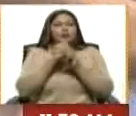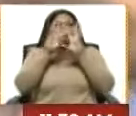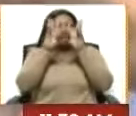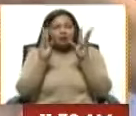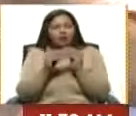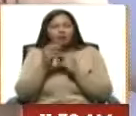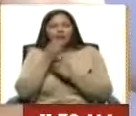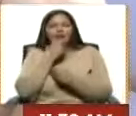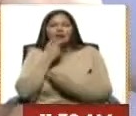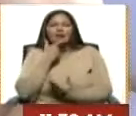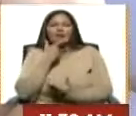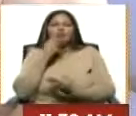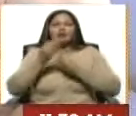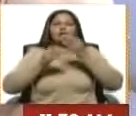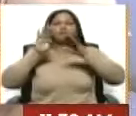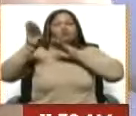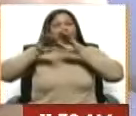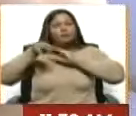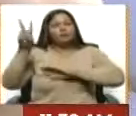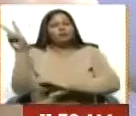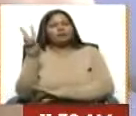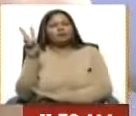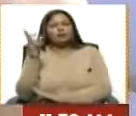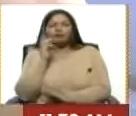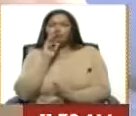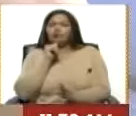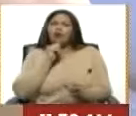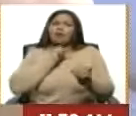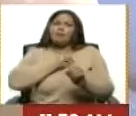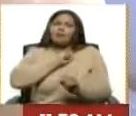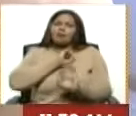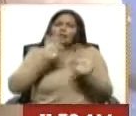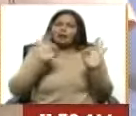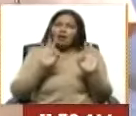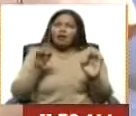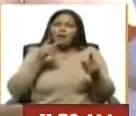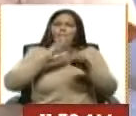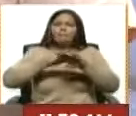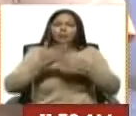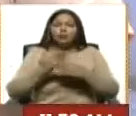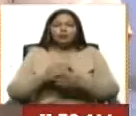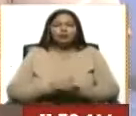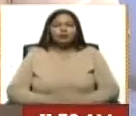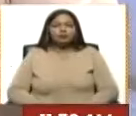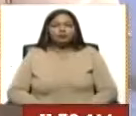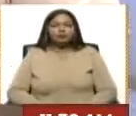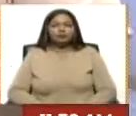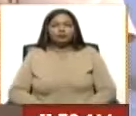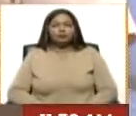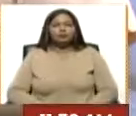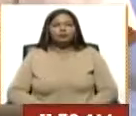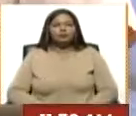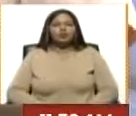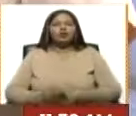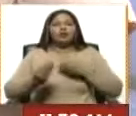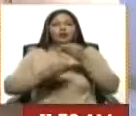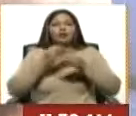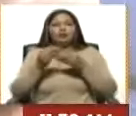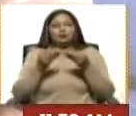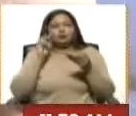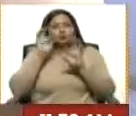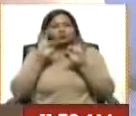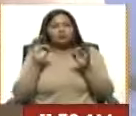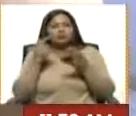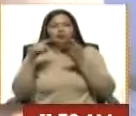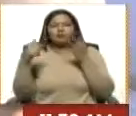tan lindo, que hacen turismo por Venezuela, no le tengan miedo a eso, porque y generen suspicacia, porque hay